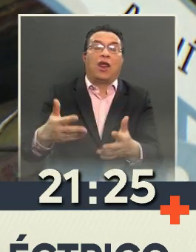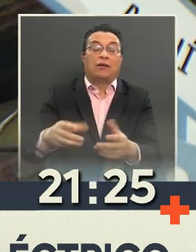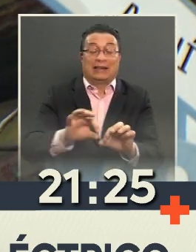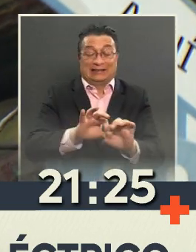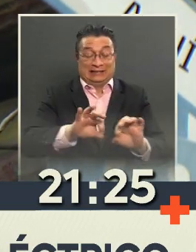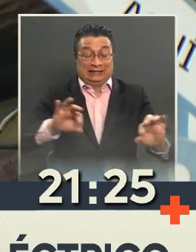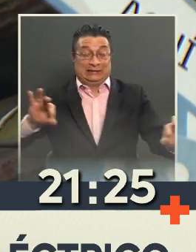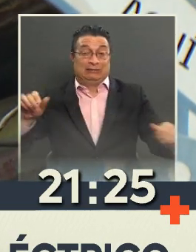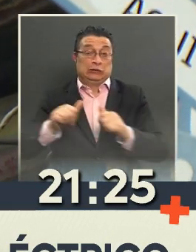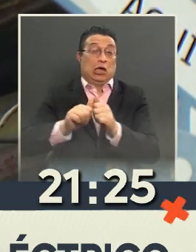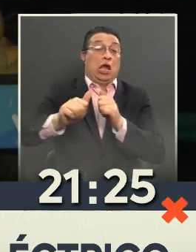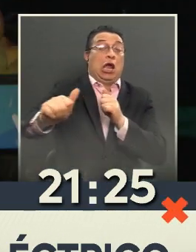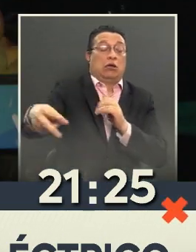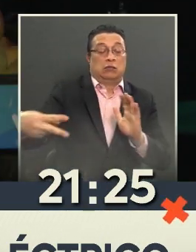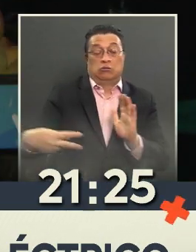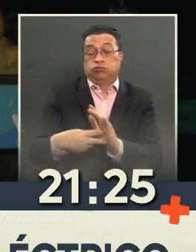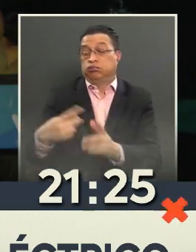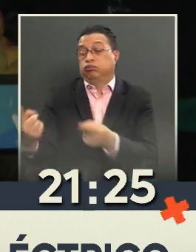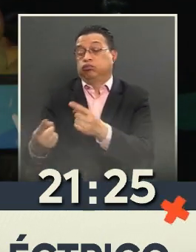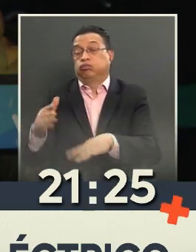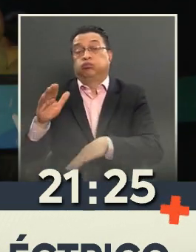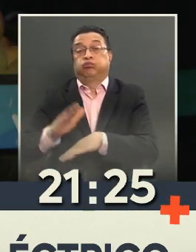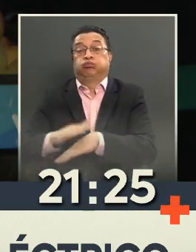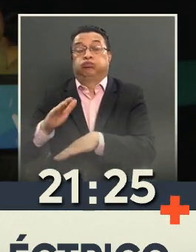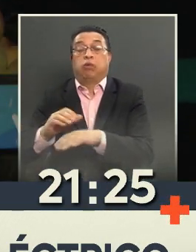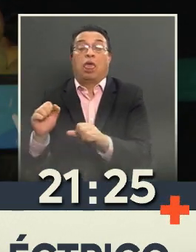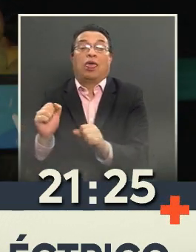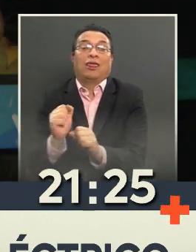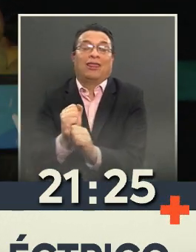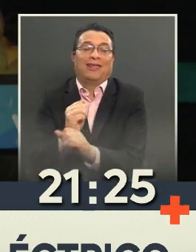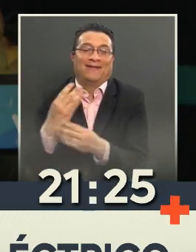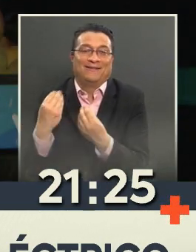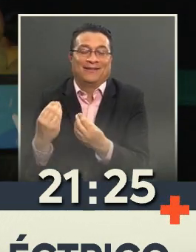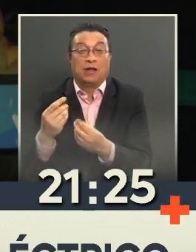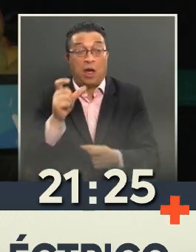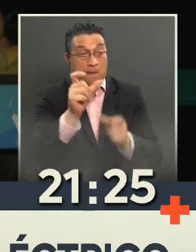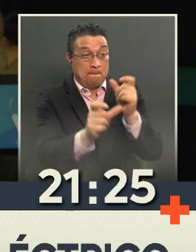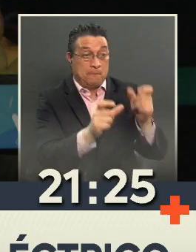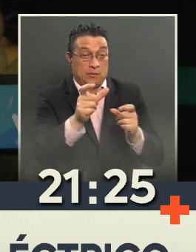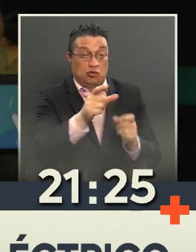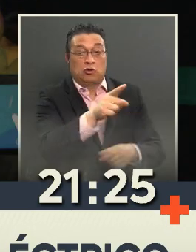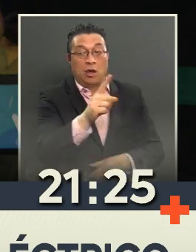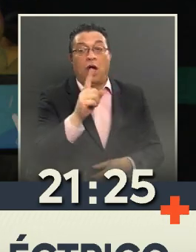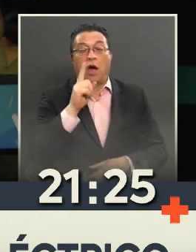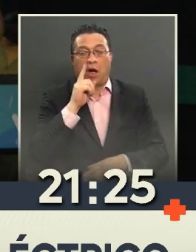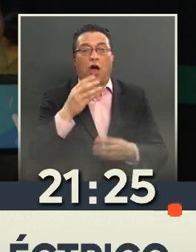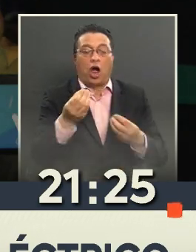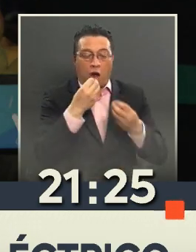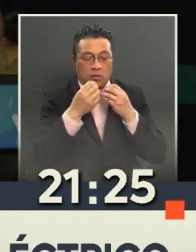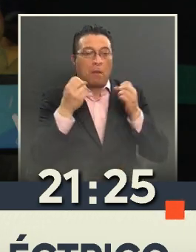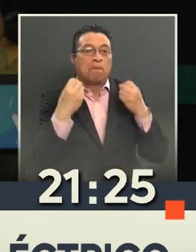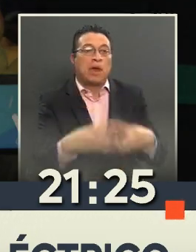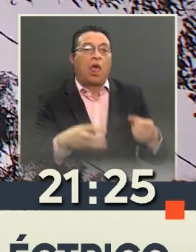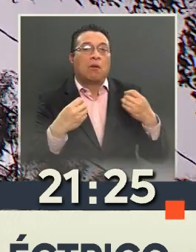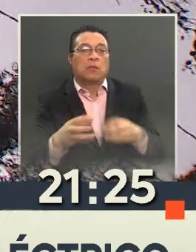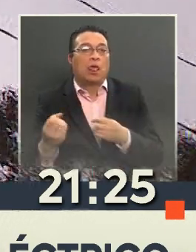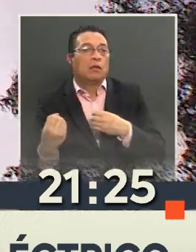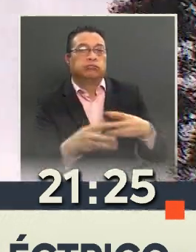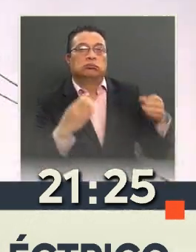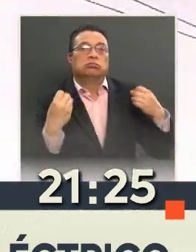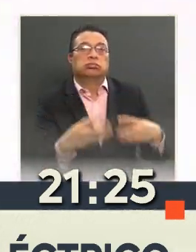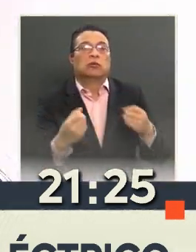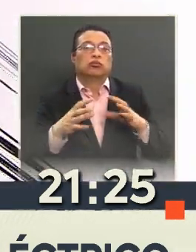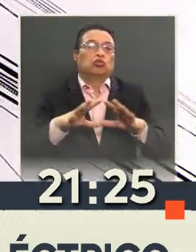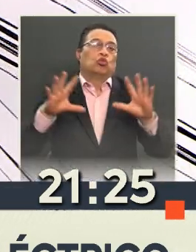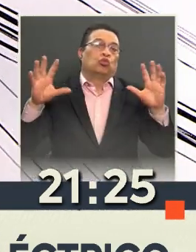para acá y conectábamos las máquinas. Pero a mucha gente, yo lo que recuerdo, la gente botaba montones de cosas, salían las noticias. Poco más